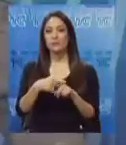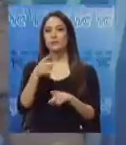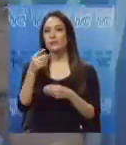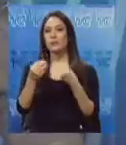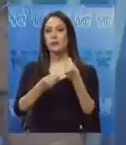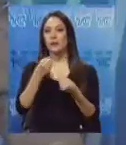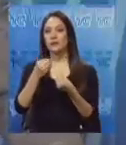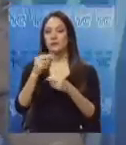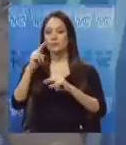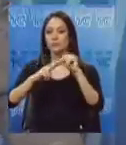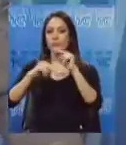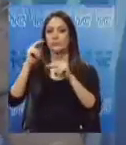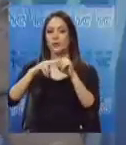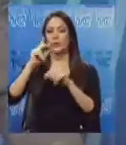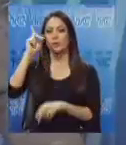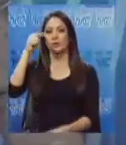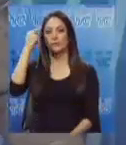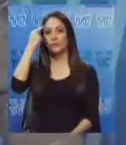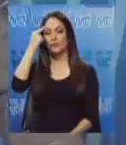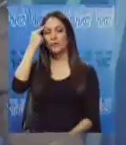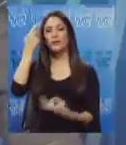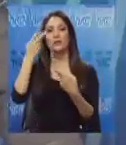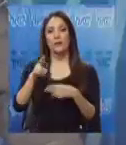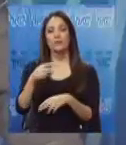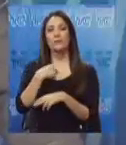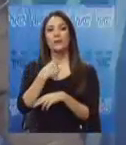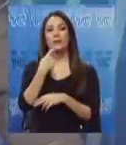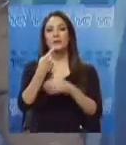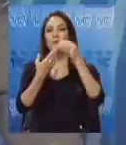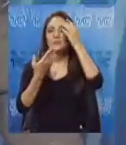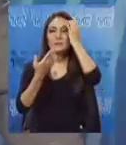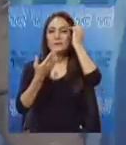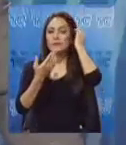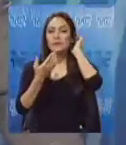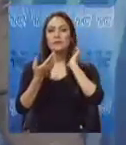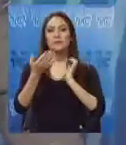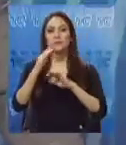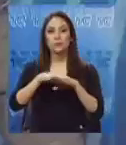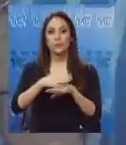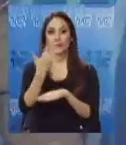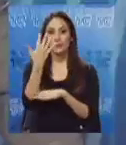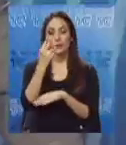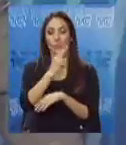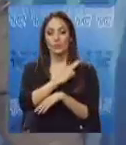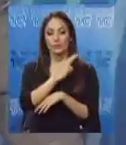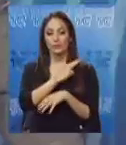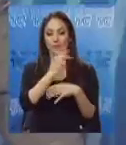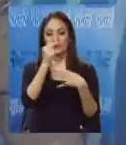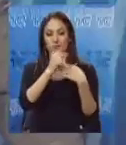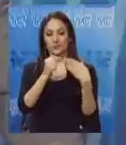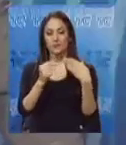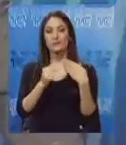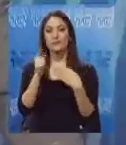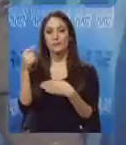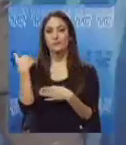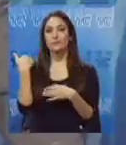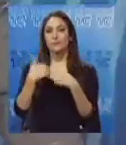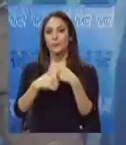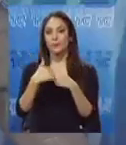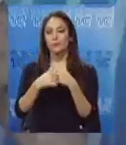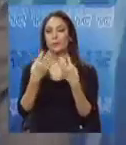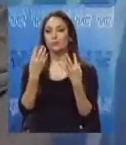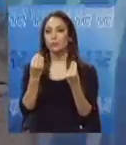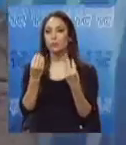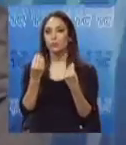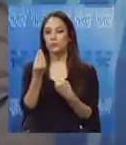llevado a cabo el gobierno nacional. Se refirió además al tema que implica 5 universidades del país que tendrían grandes cantidades